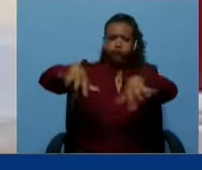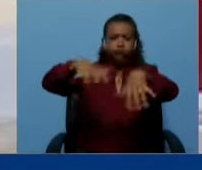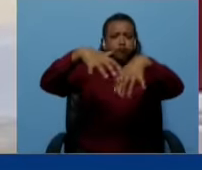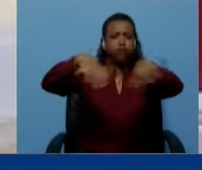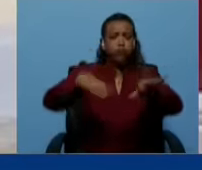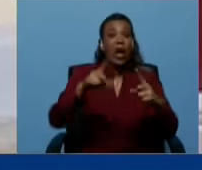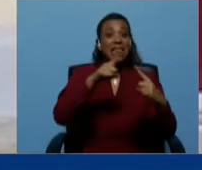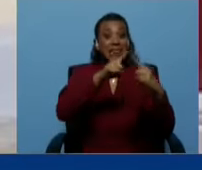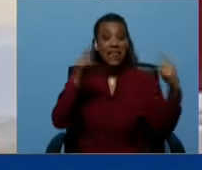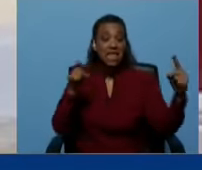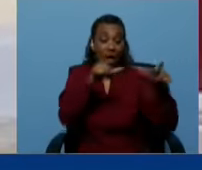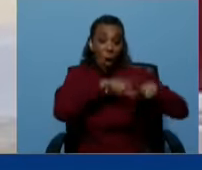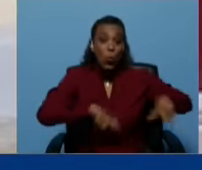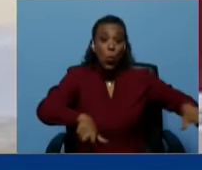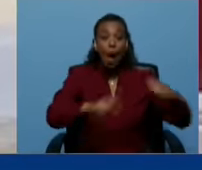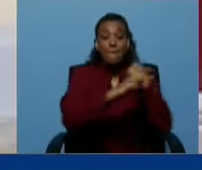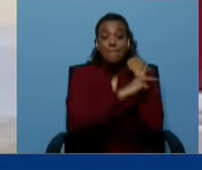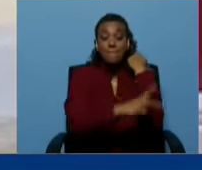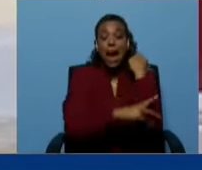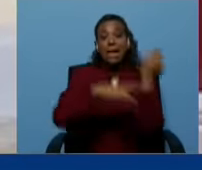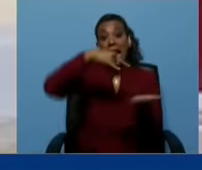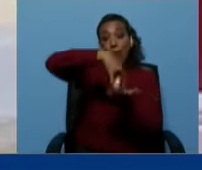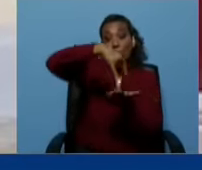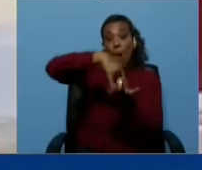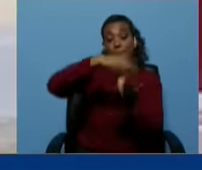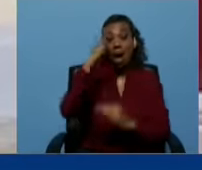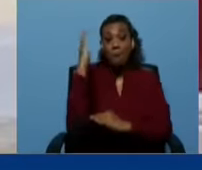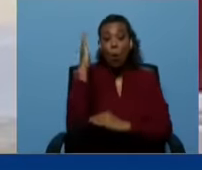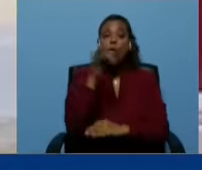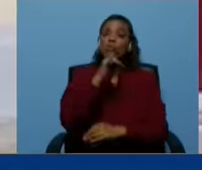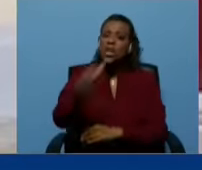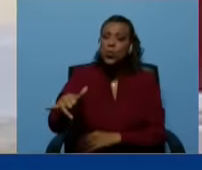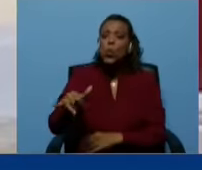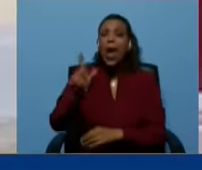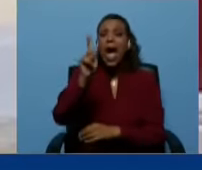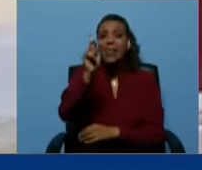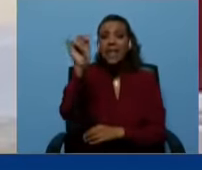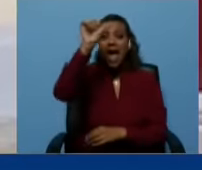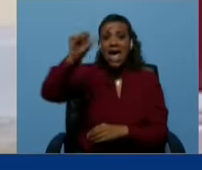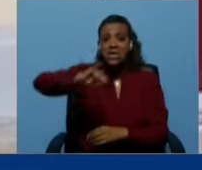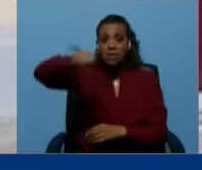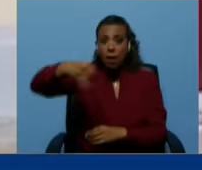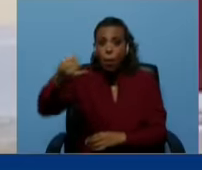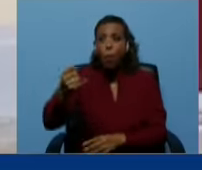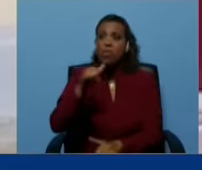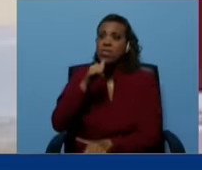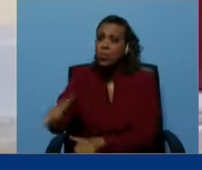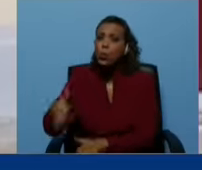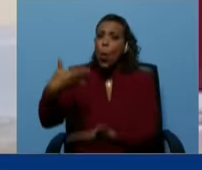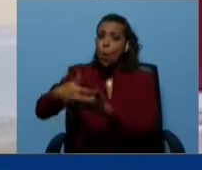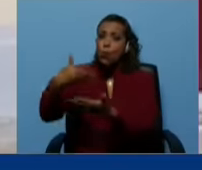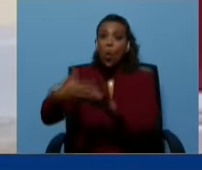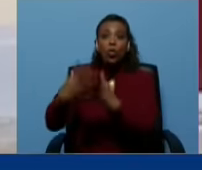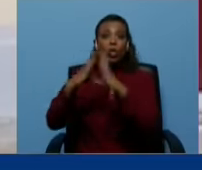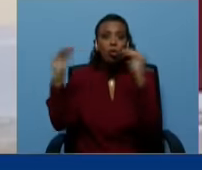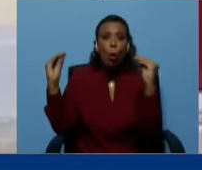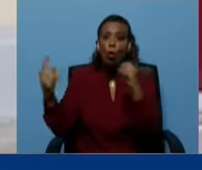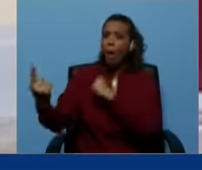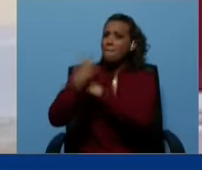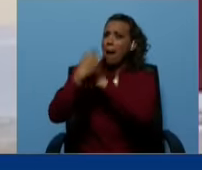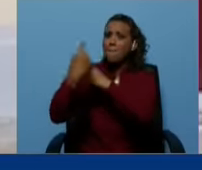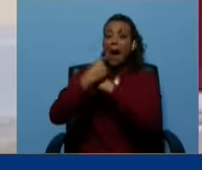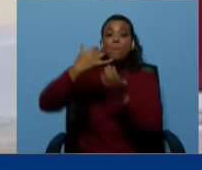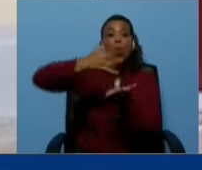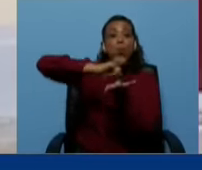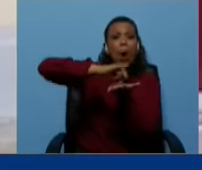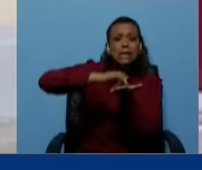desde Parque Carabobo, donde hicieron una denuncia ante la Fiscalía, porque todos están amenazados por